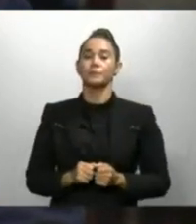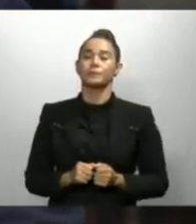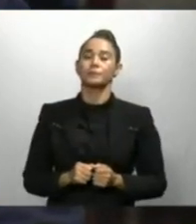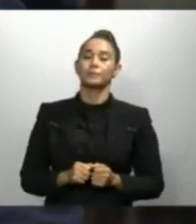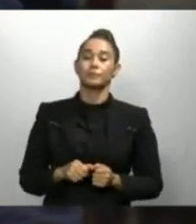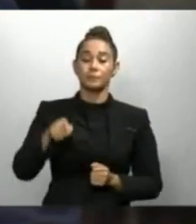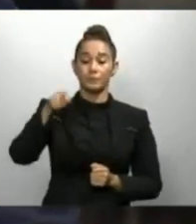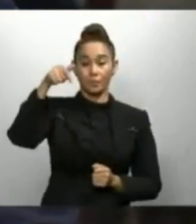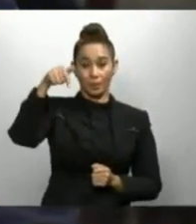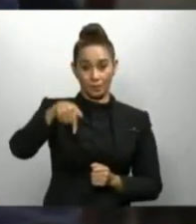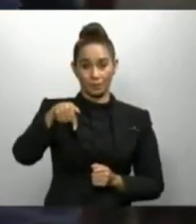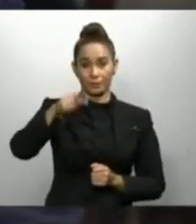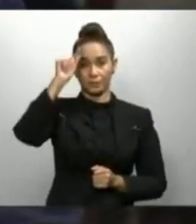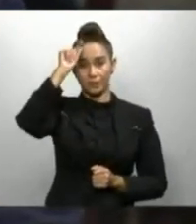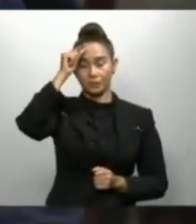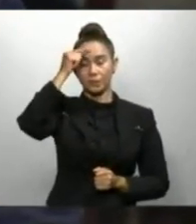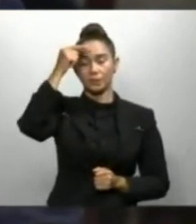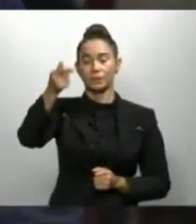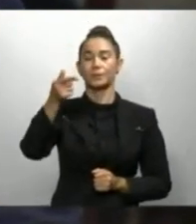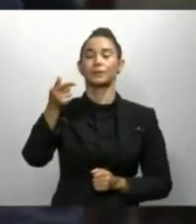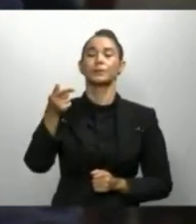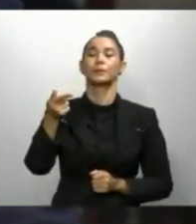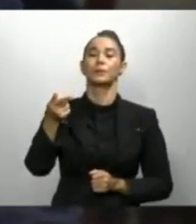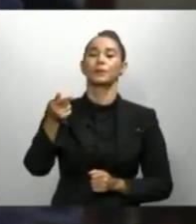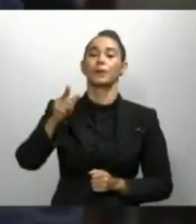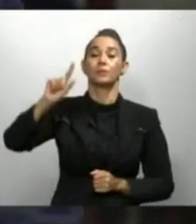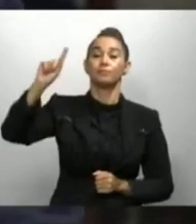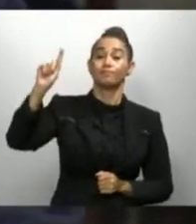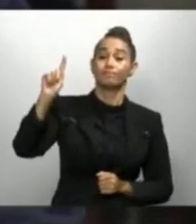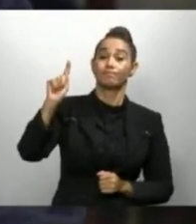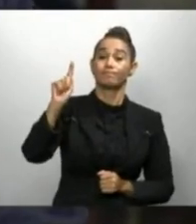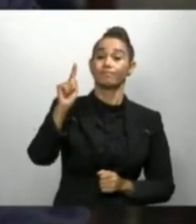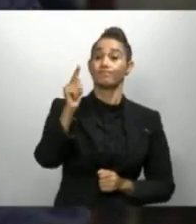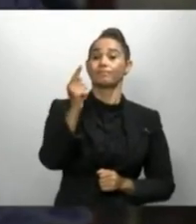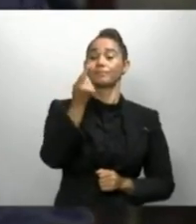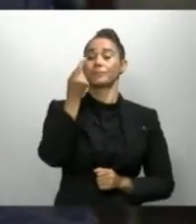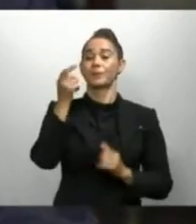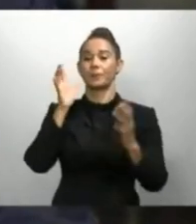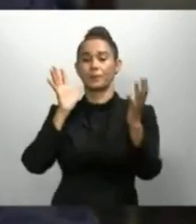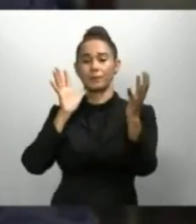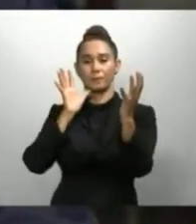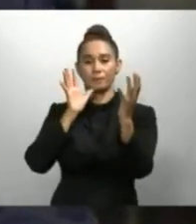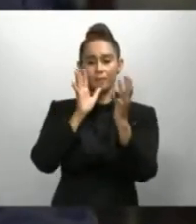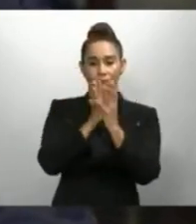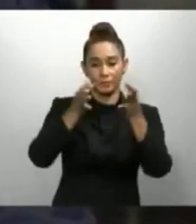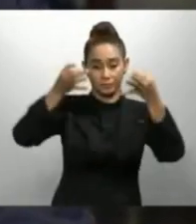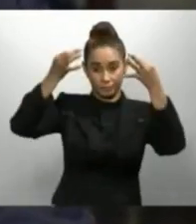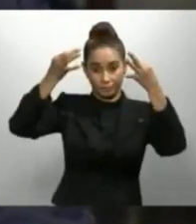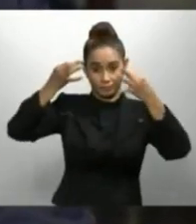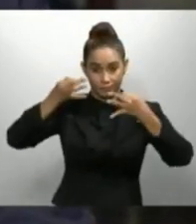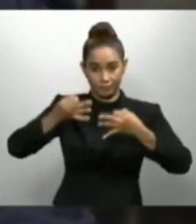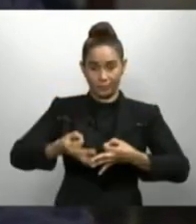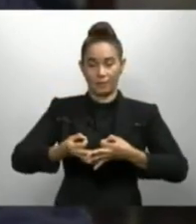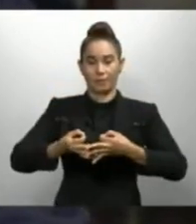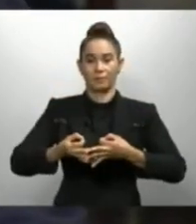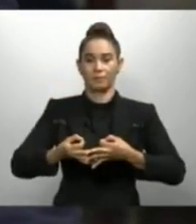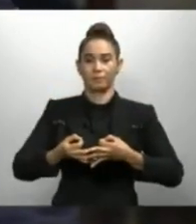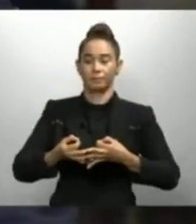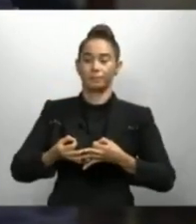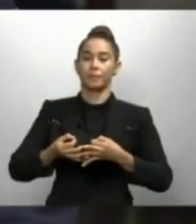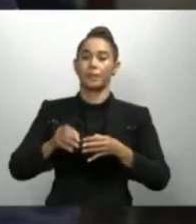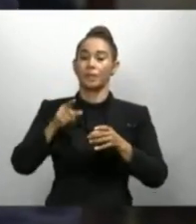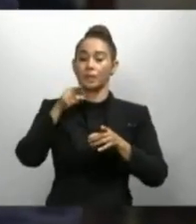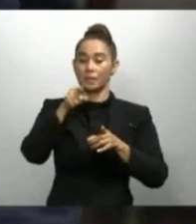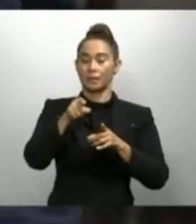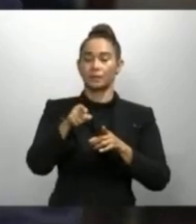siendo este gobierno el que por primera vez enfrenta con la contundencia y la voluntad política